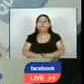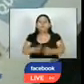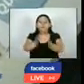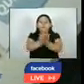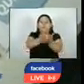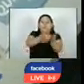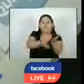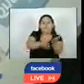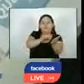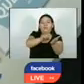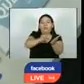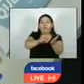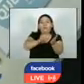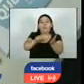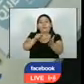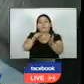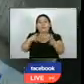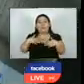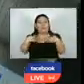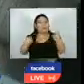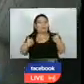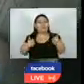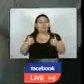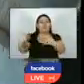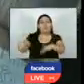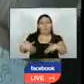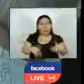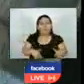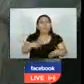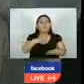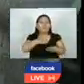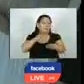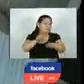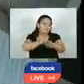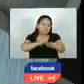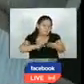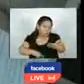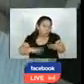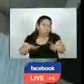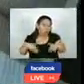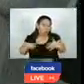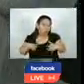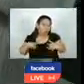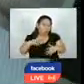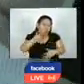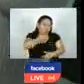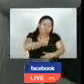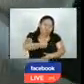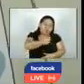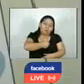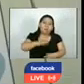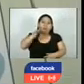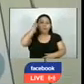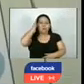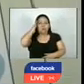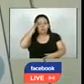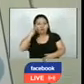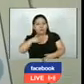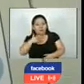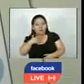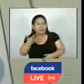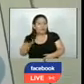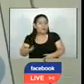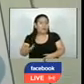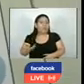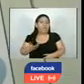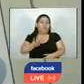este libro, que se llama El Juego que Sana, y también provee herramientas, por ejemplo, cómo manejar el duelo, cómo manejar todas estas situaciones